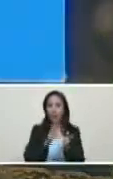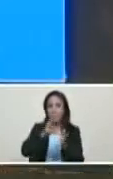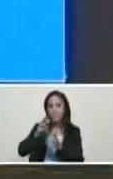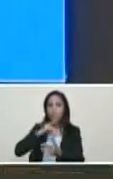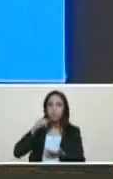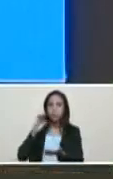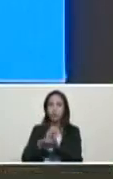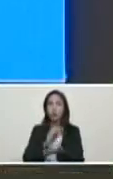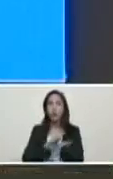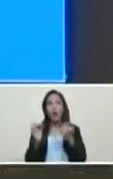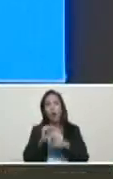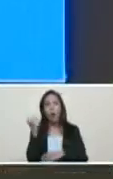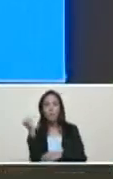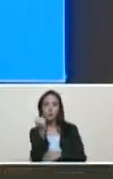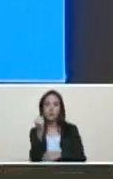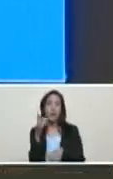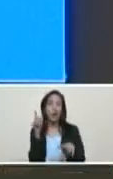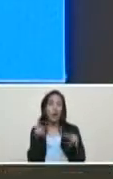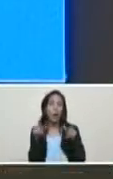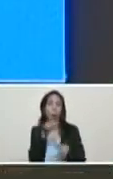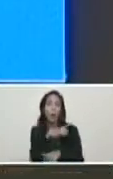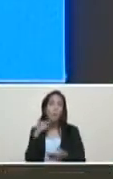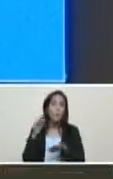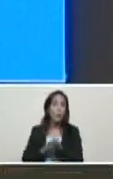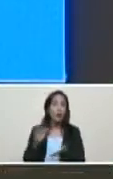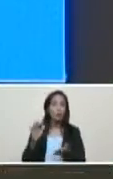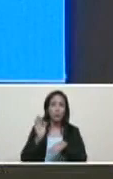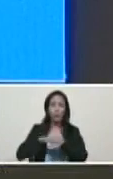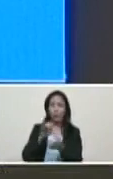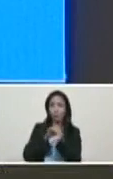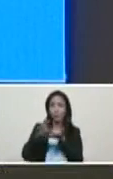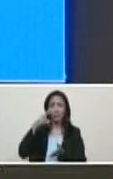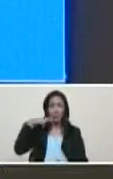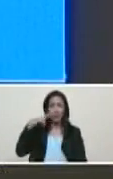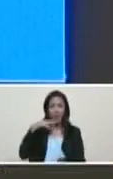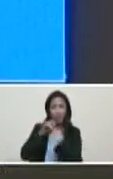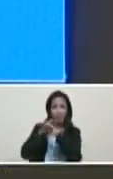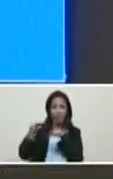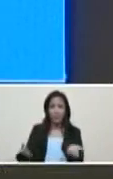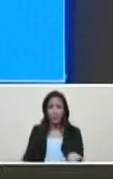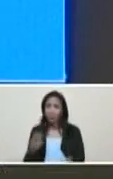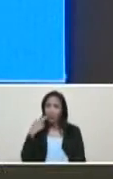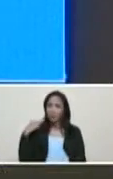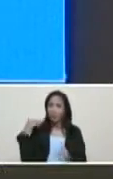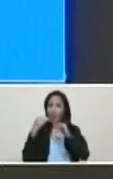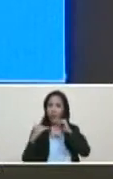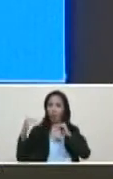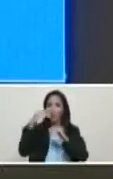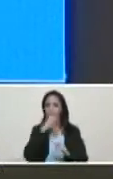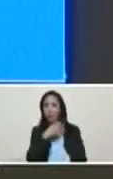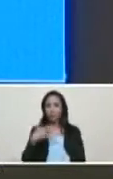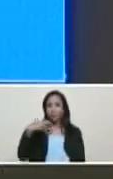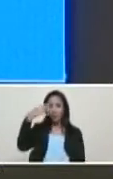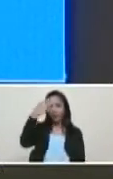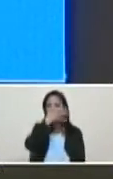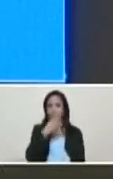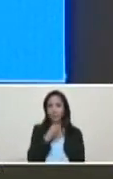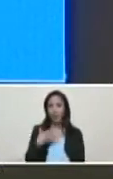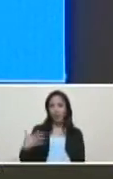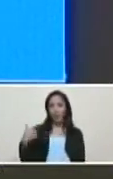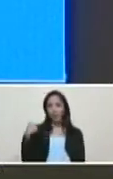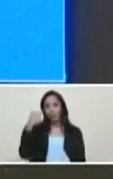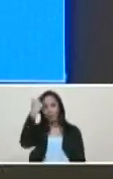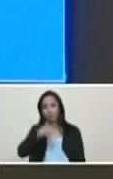amenazándolos de muerte, por el desprecio racial. Se creen superiores, se creen una raza